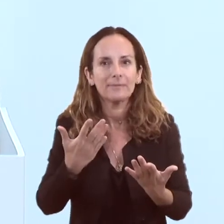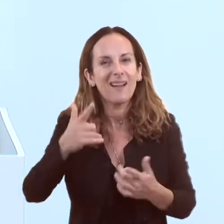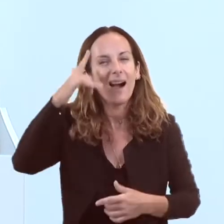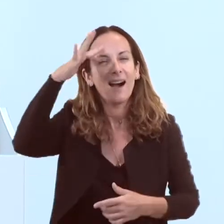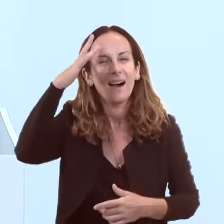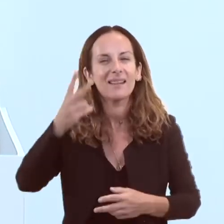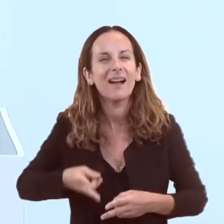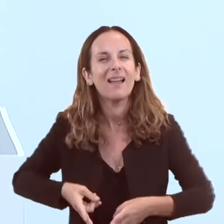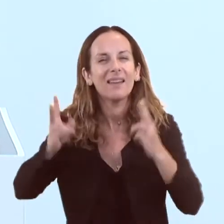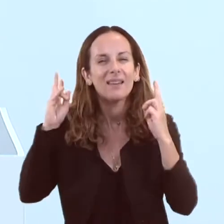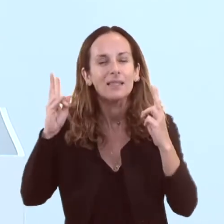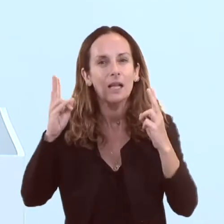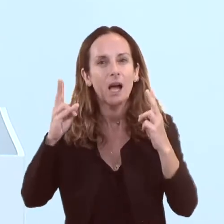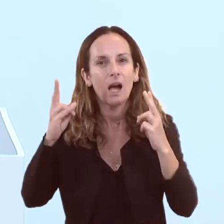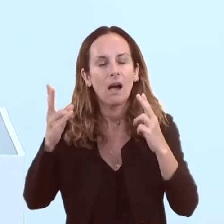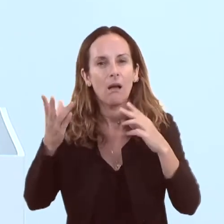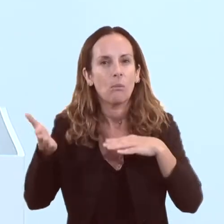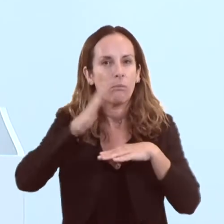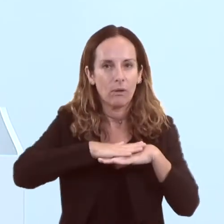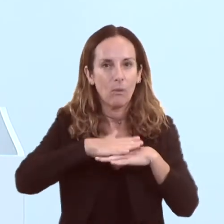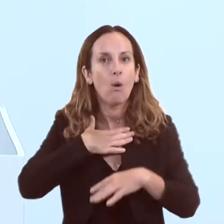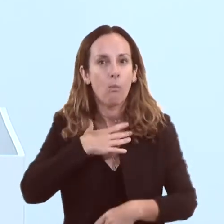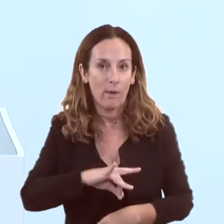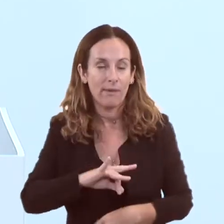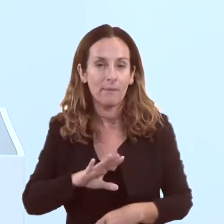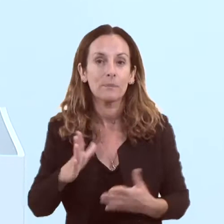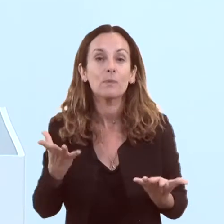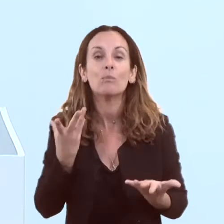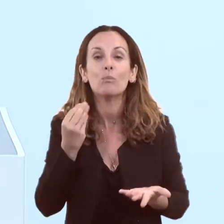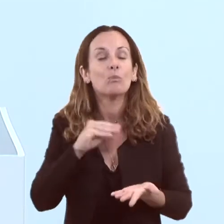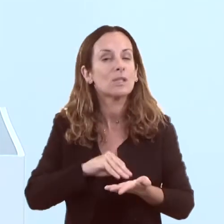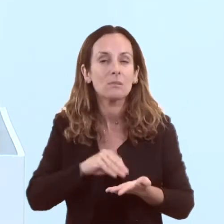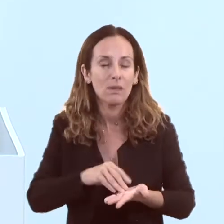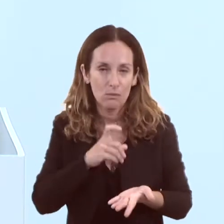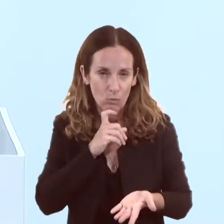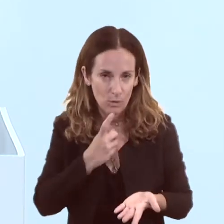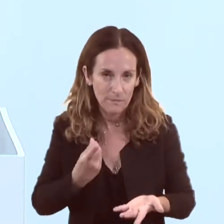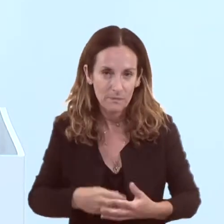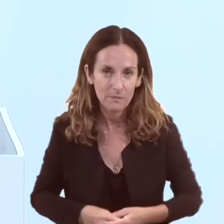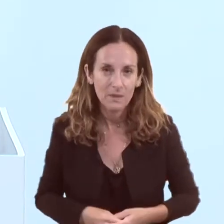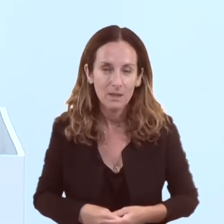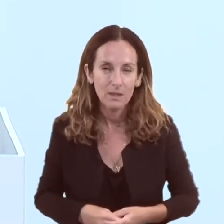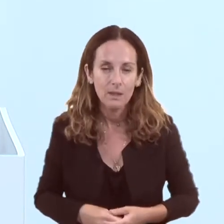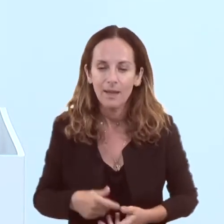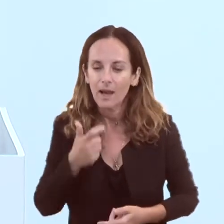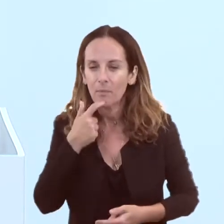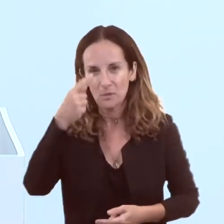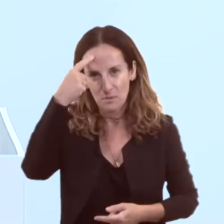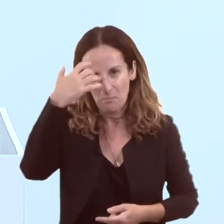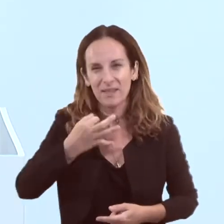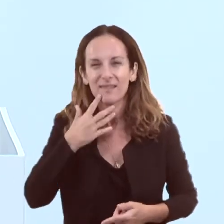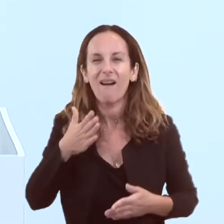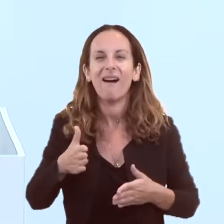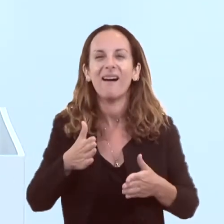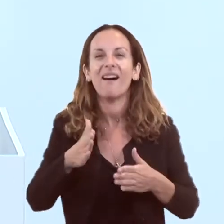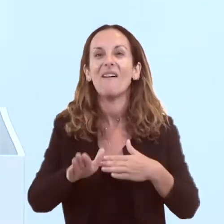anhelo de libertad y muchas veces lo que el camino que uno cree que es de liberación